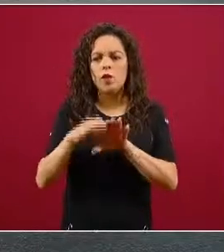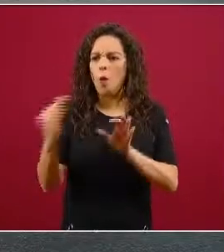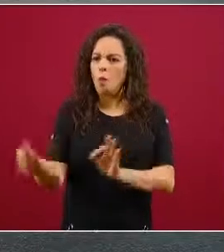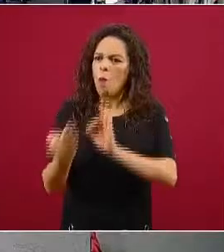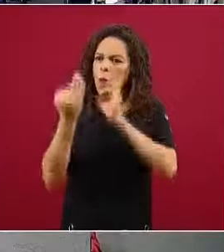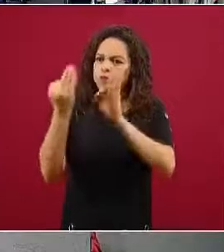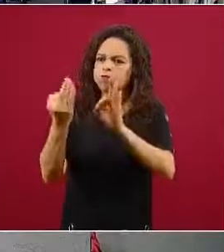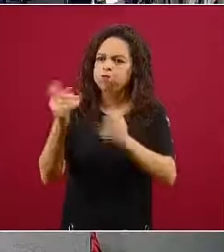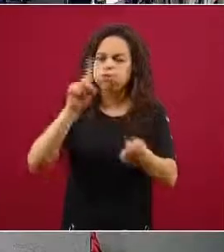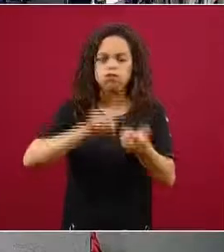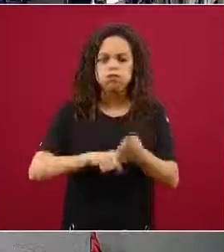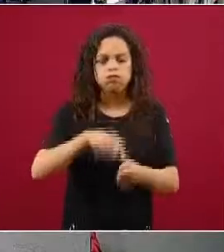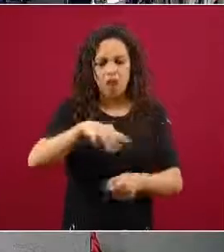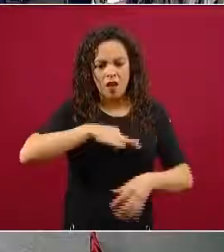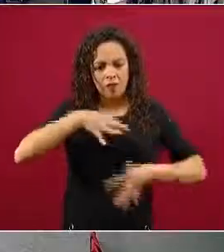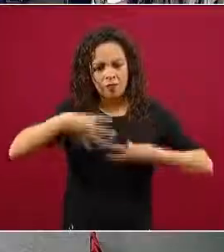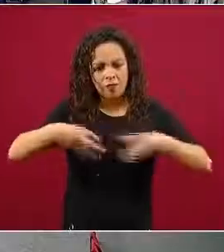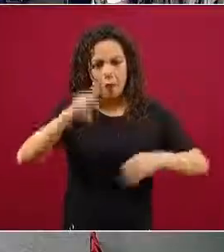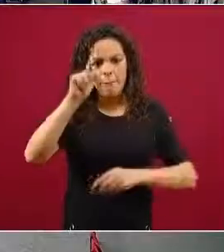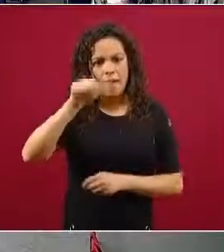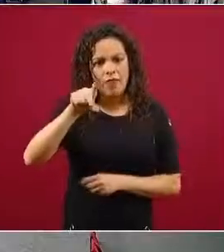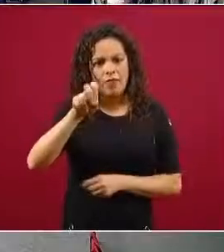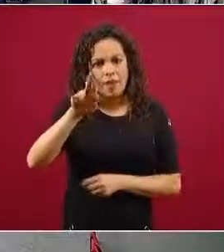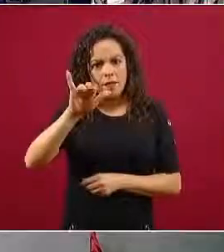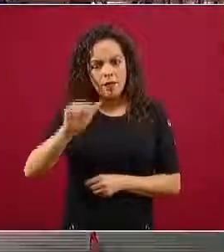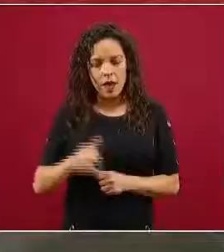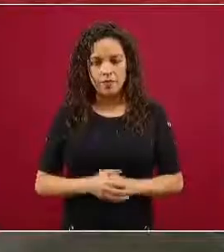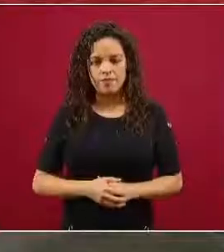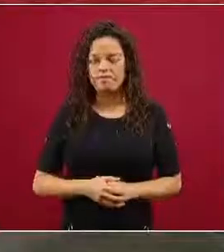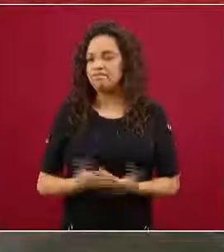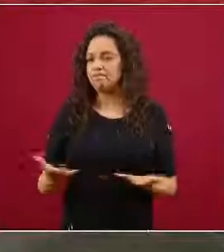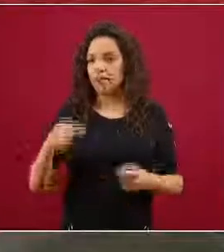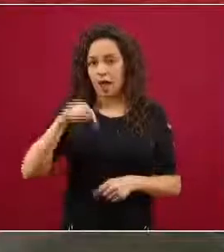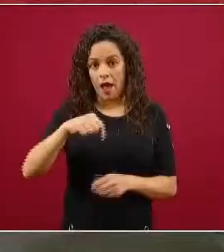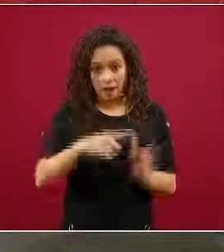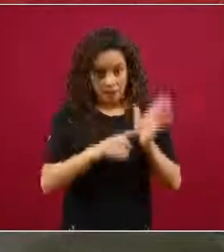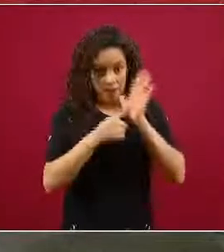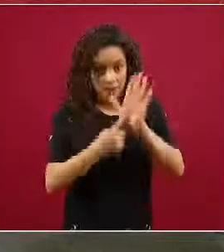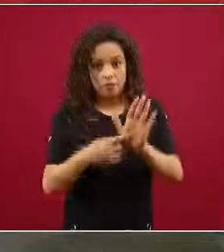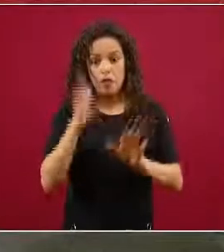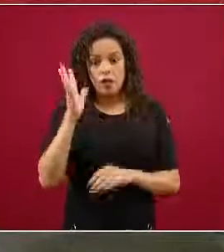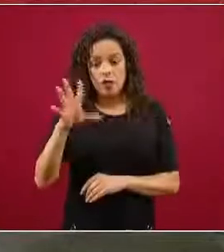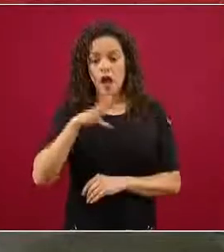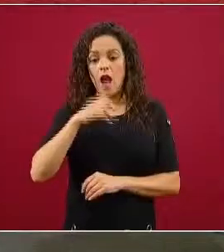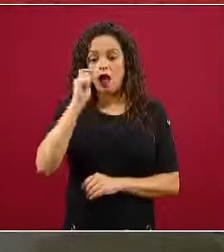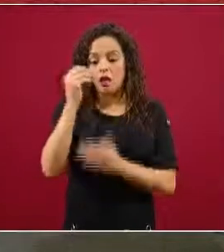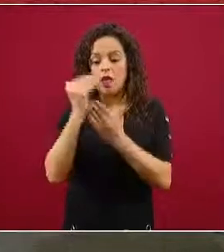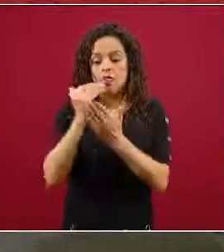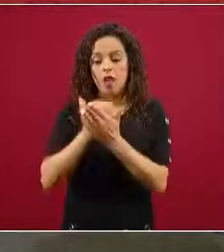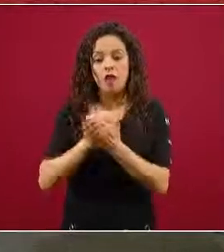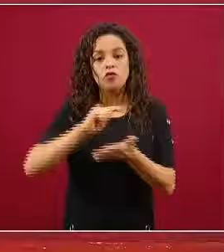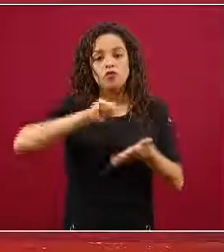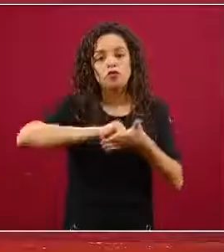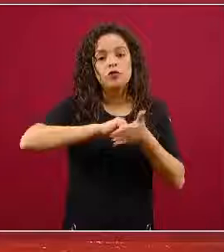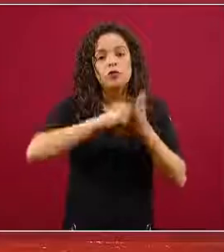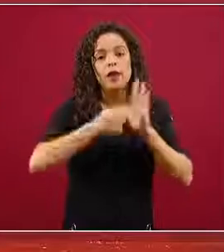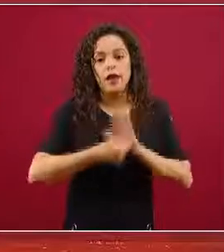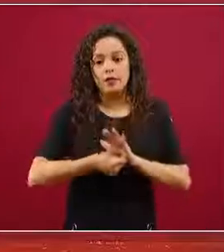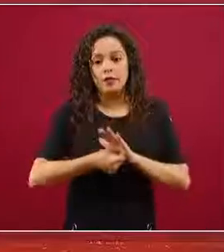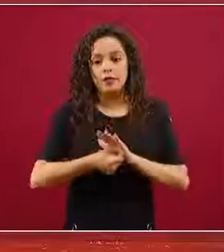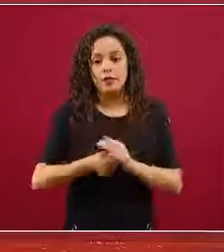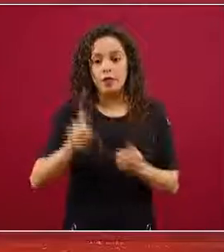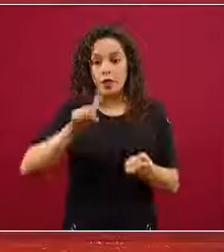Como hemos presentado aquí, cada entidad federativa la vamos presentando con los datos técnicos. Nos abstenemos de una